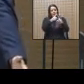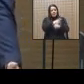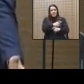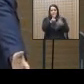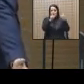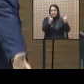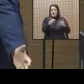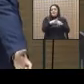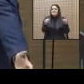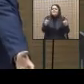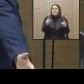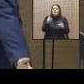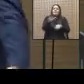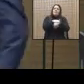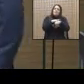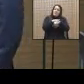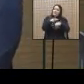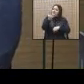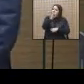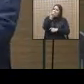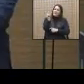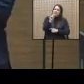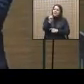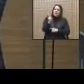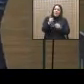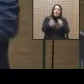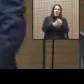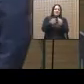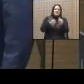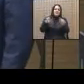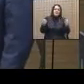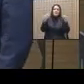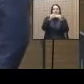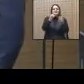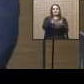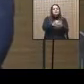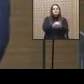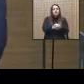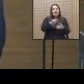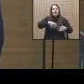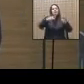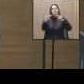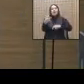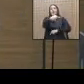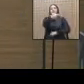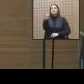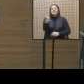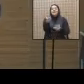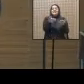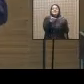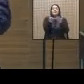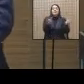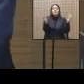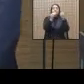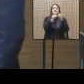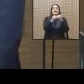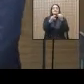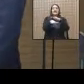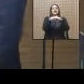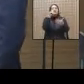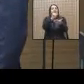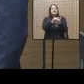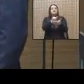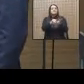no dilatemos más esto. Es más, les voy a decir, se los voy a poner al revés. ¿A ustedes les sirve más salir de esta carajada ya?